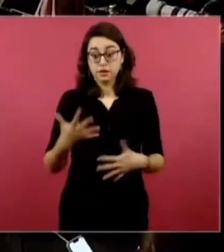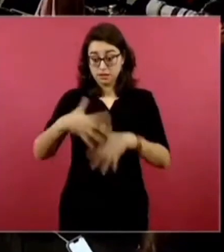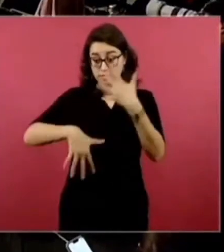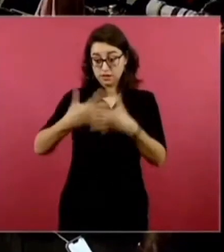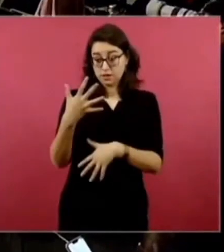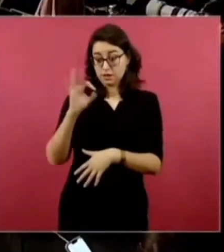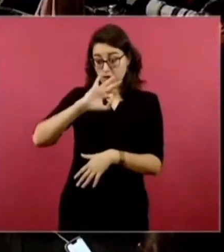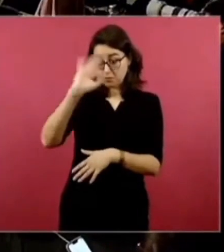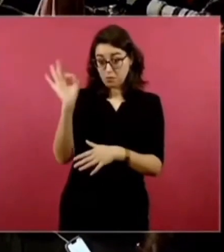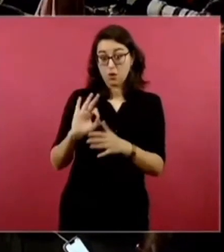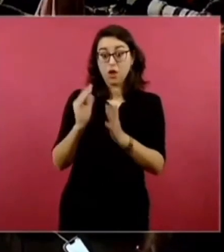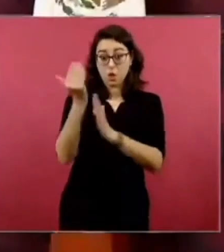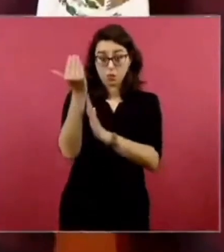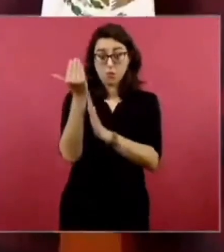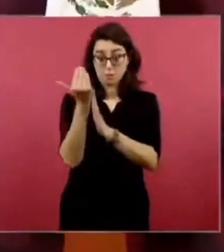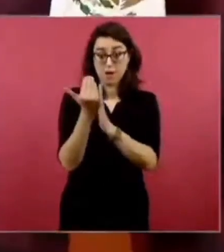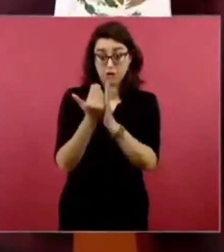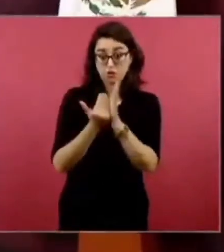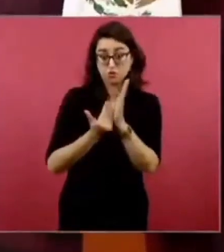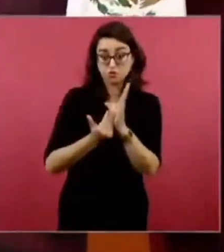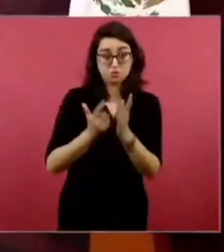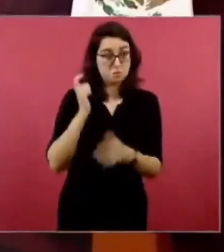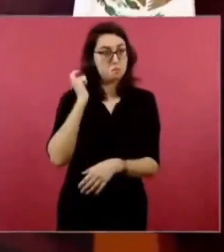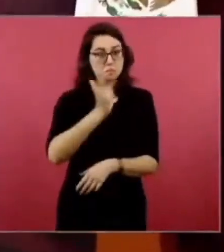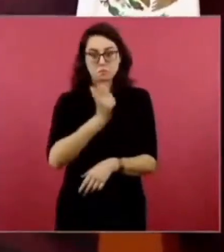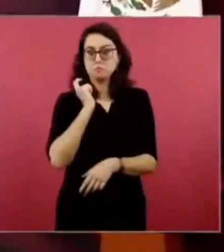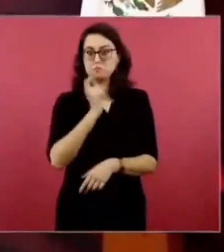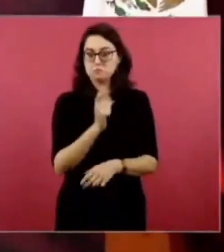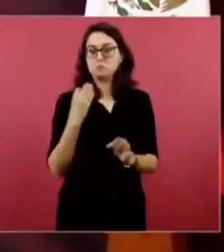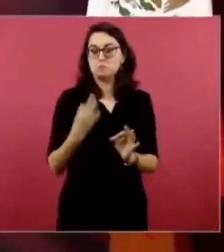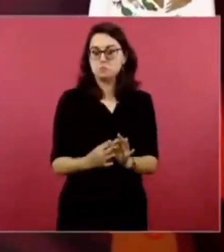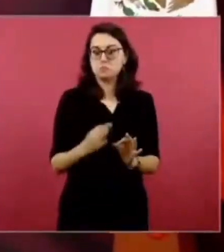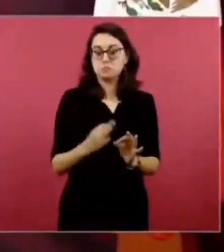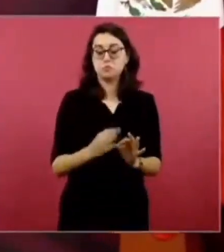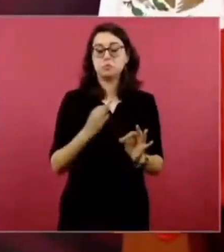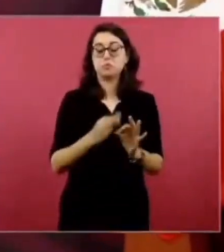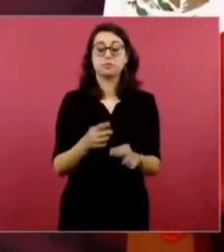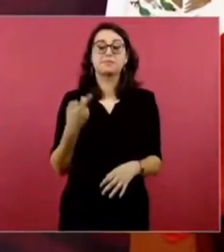de las calificadoras.